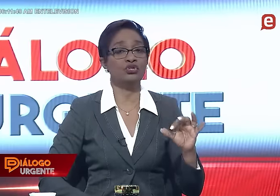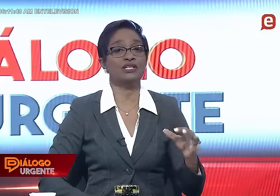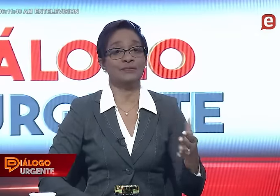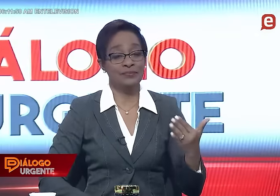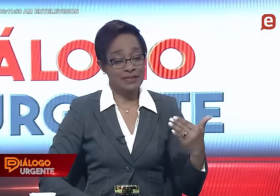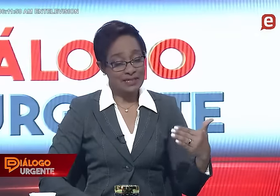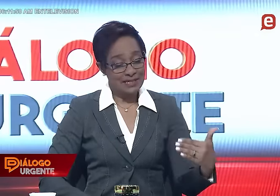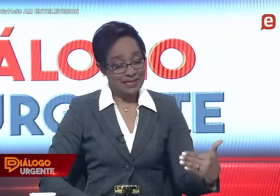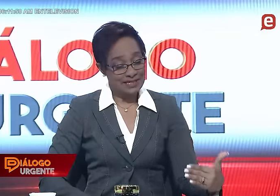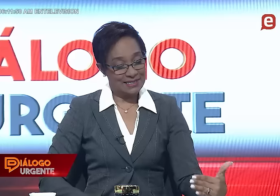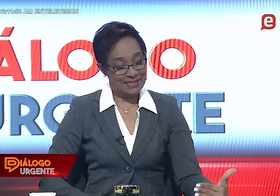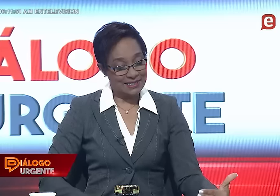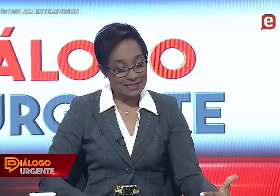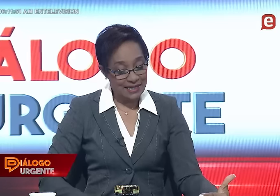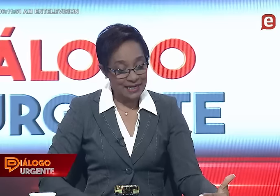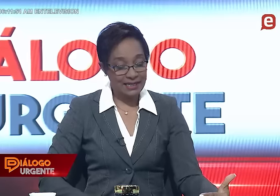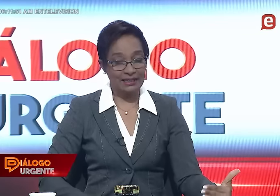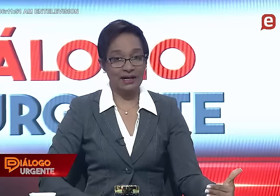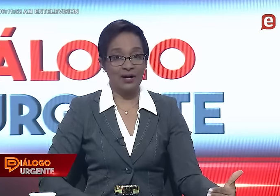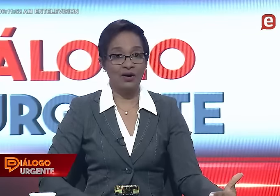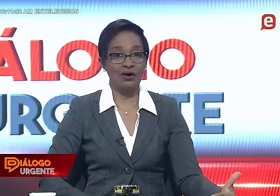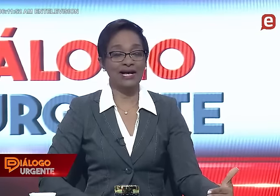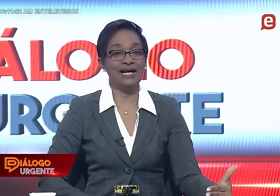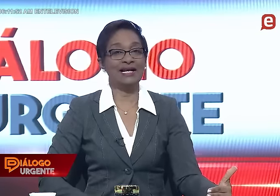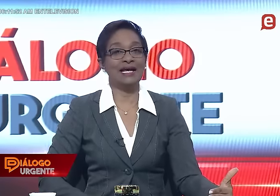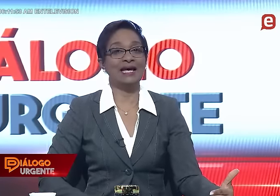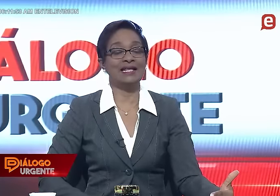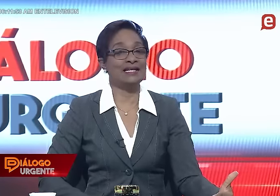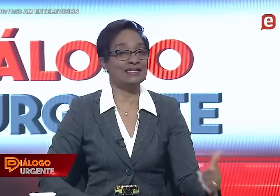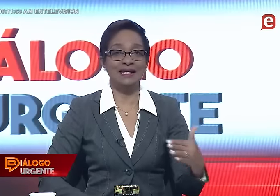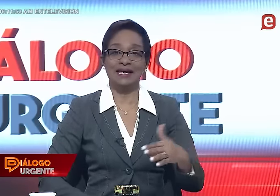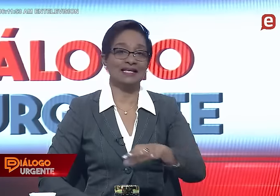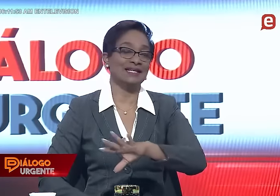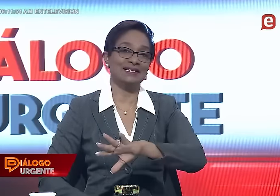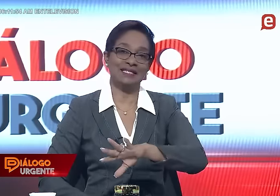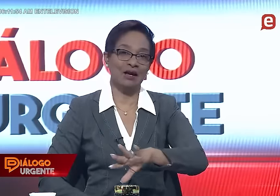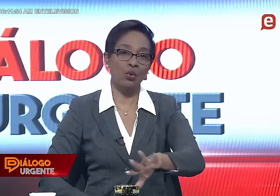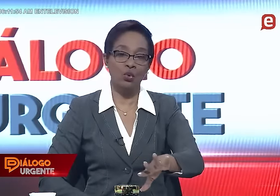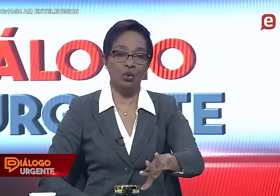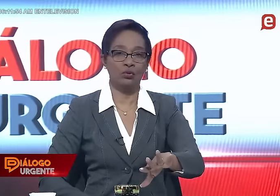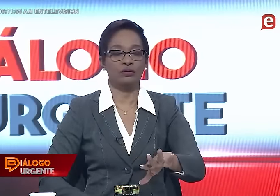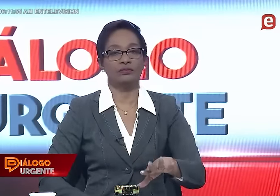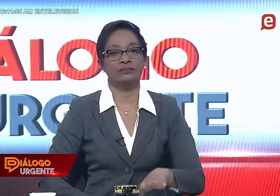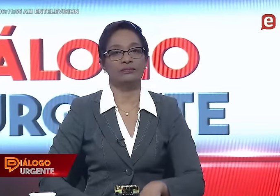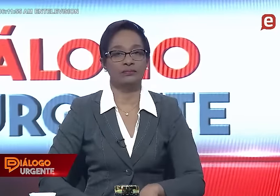Entonces, sí, trabajó el que dicen que es el seguro